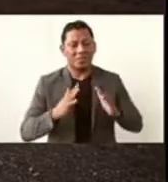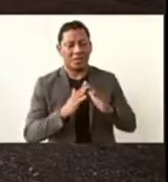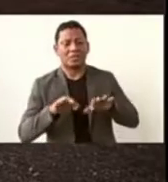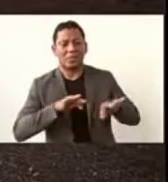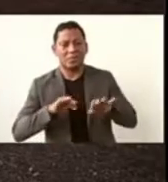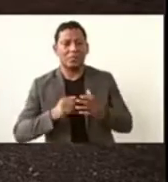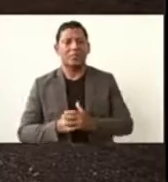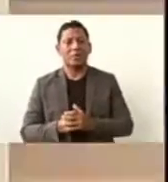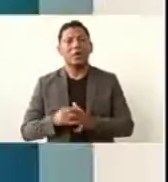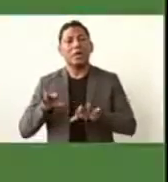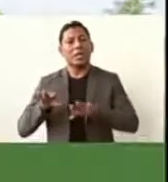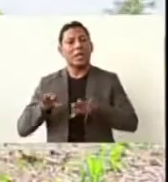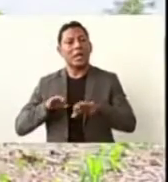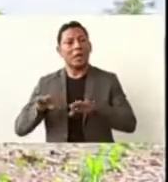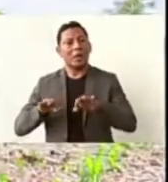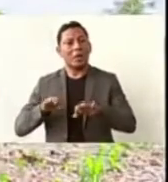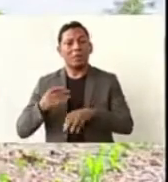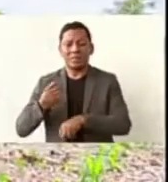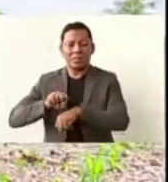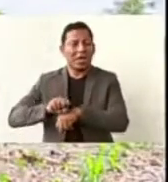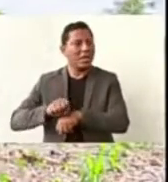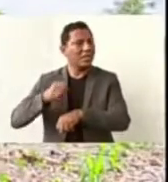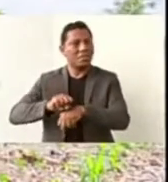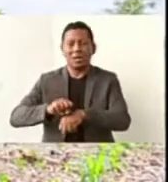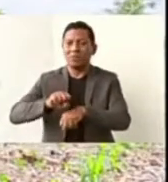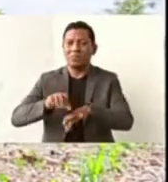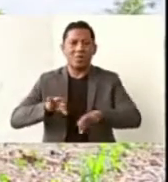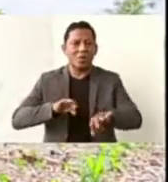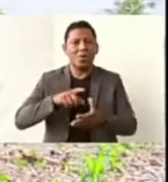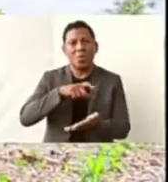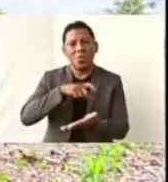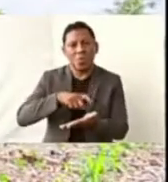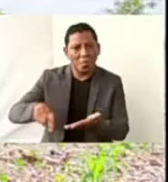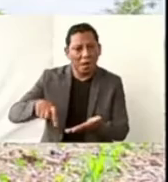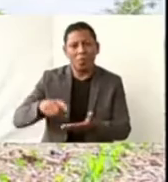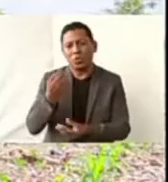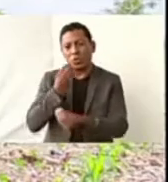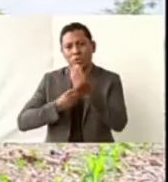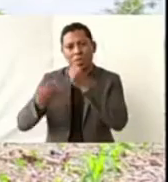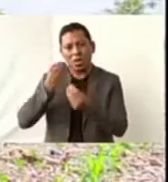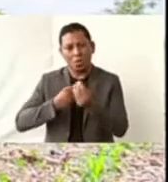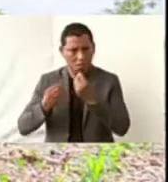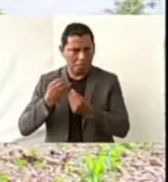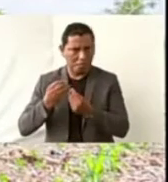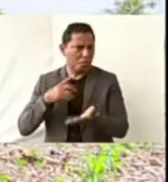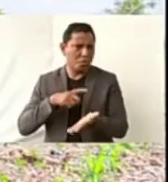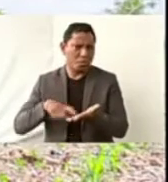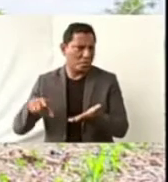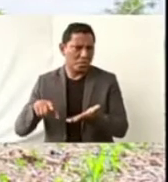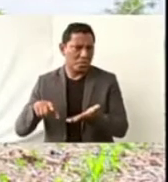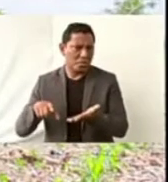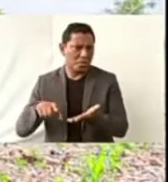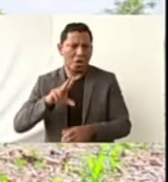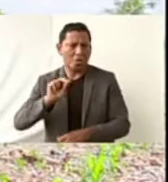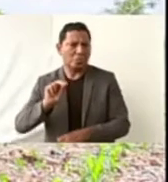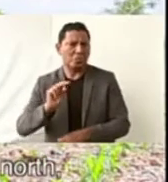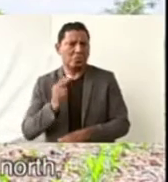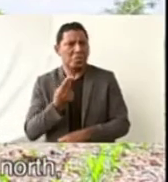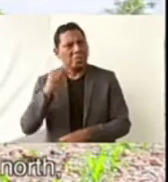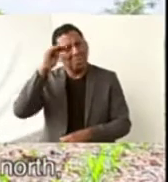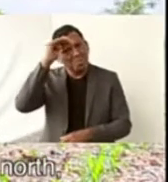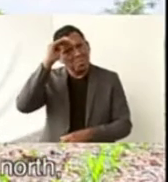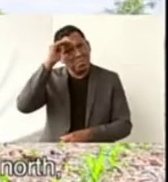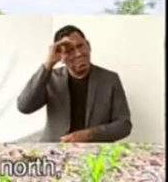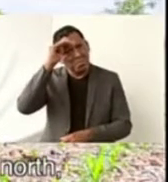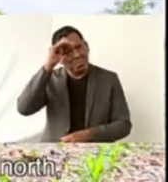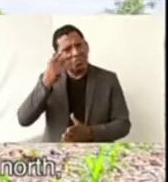nuestra casita trabajar trabajamos cada semana compramos nuestros alimentos y ya no hay